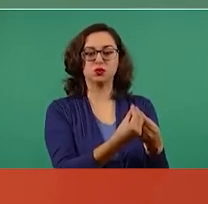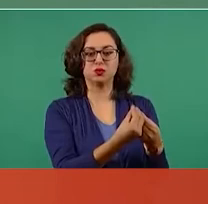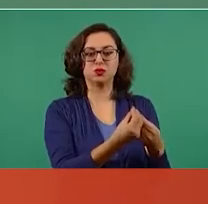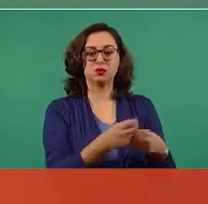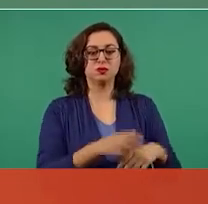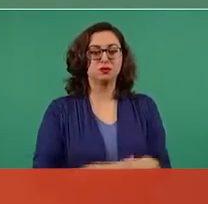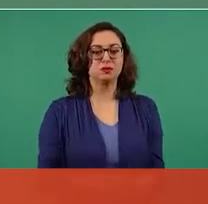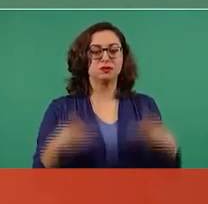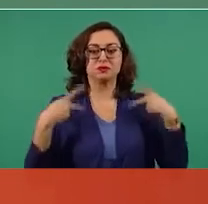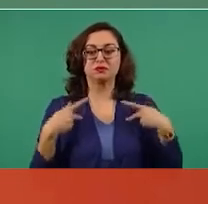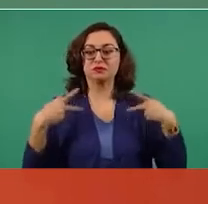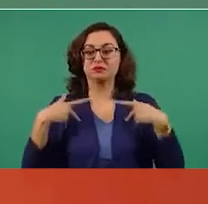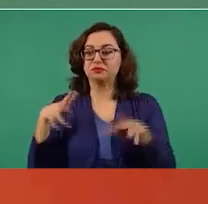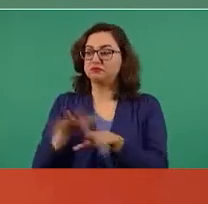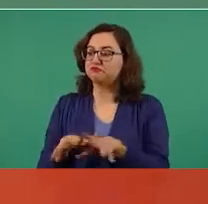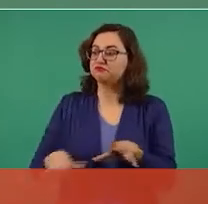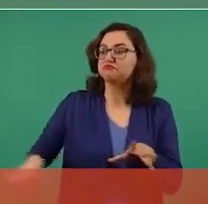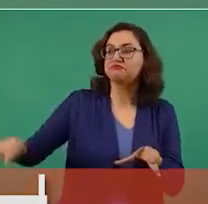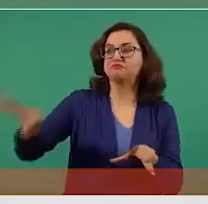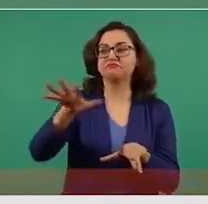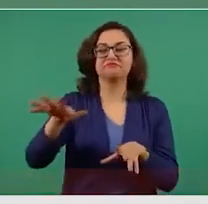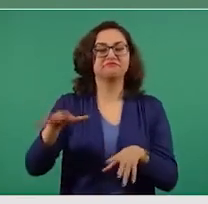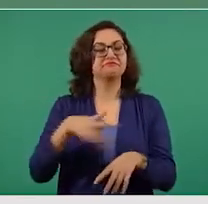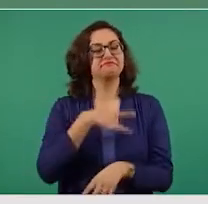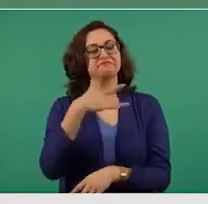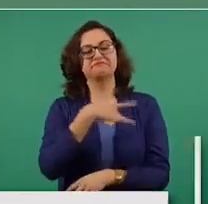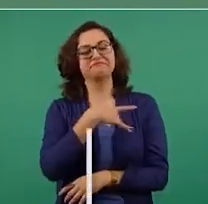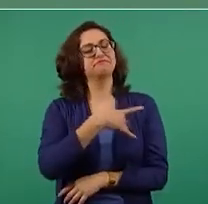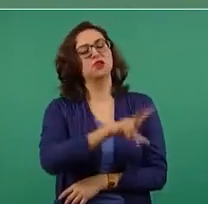Y el pueblo dijo: no,